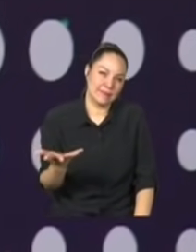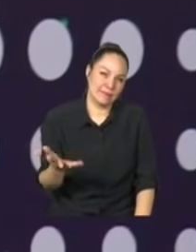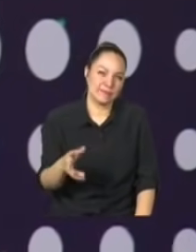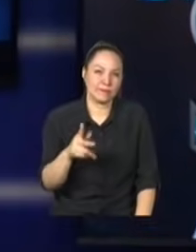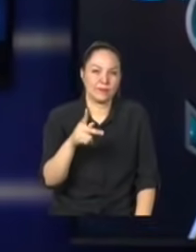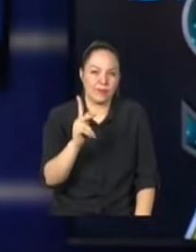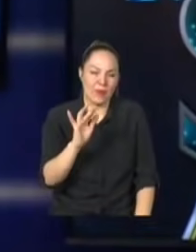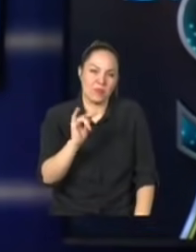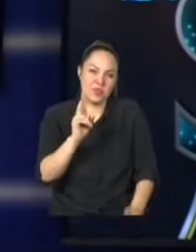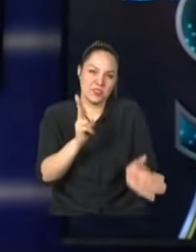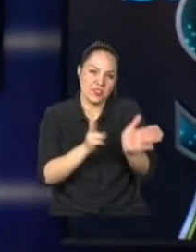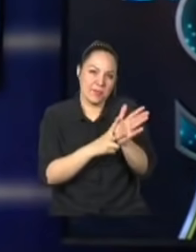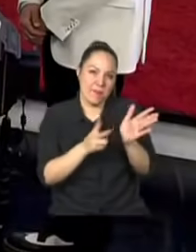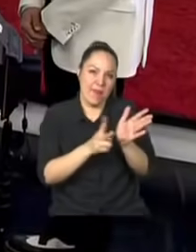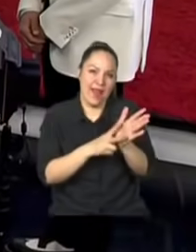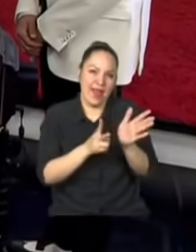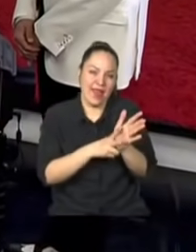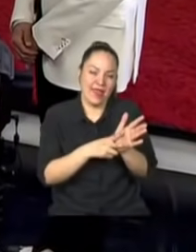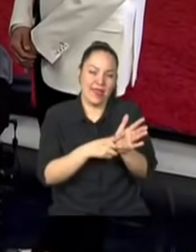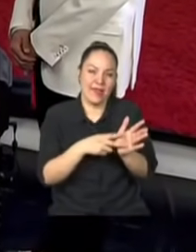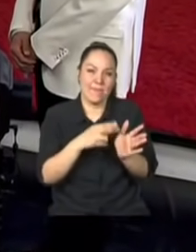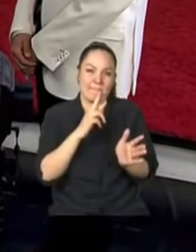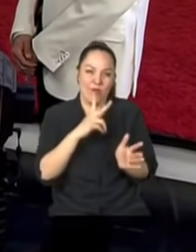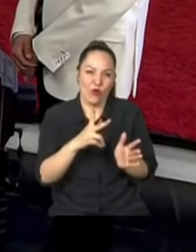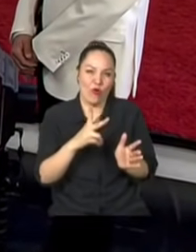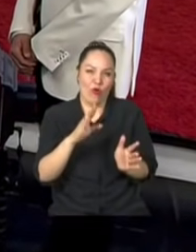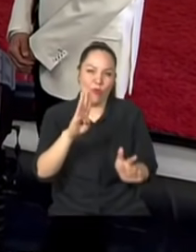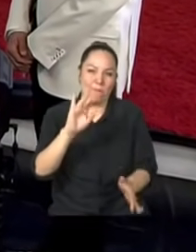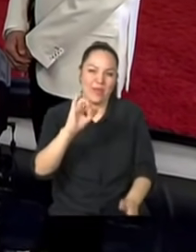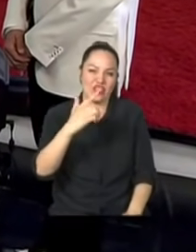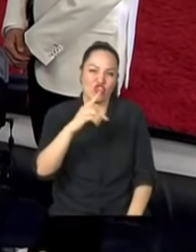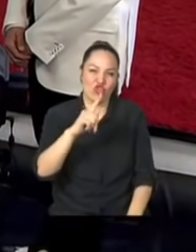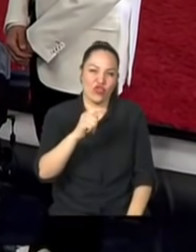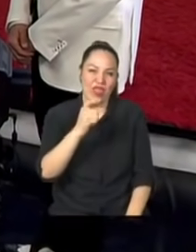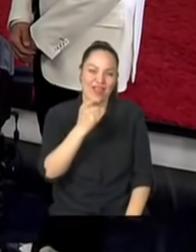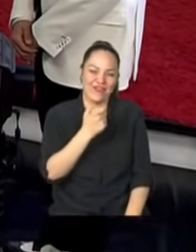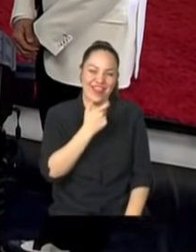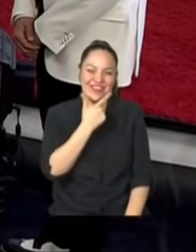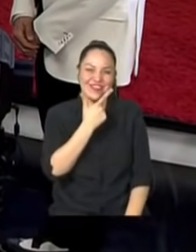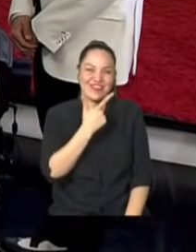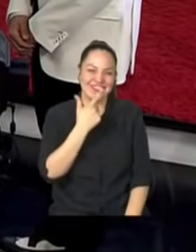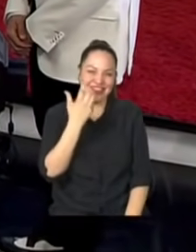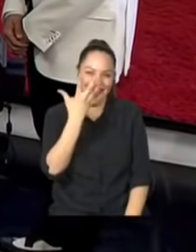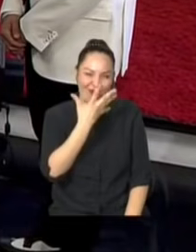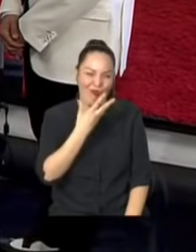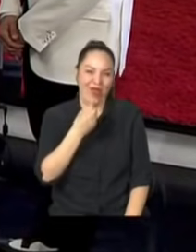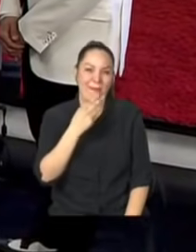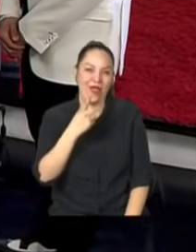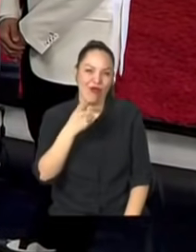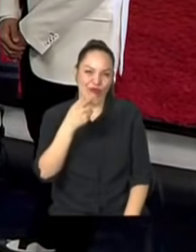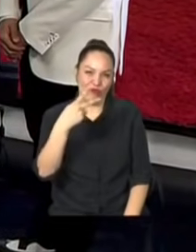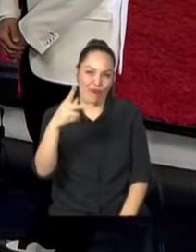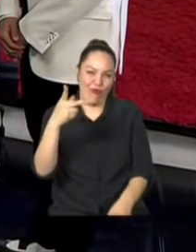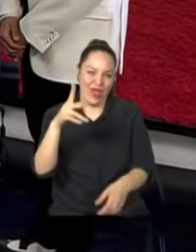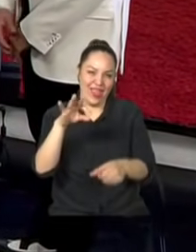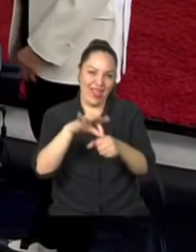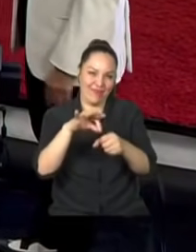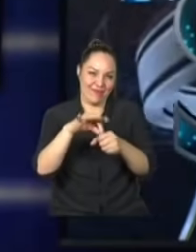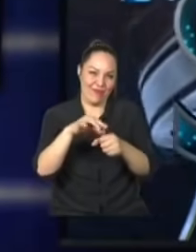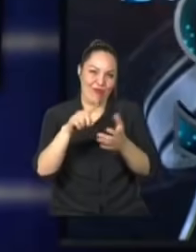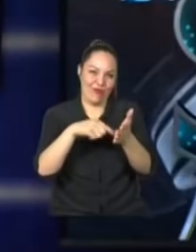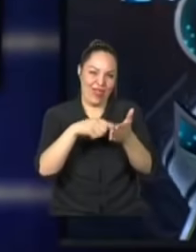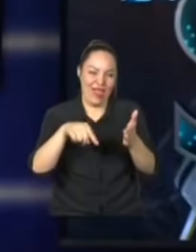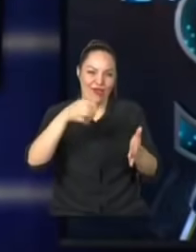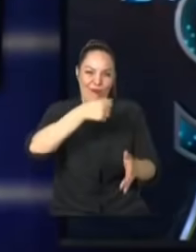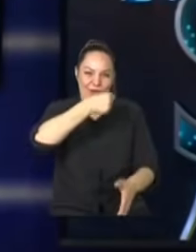que lo vale la bichota, ahora que está incursionando en como candidata a su partido de prendedoras. Muy bien,